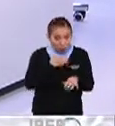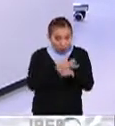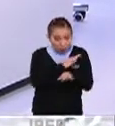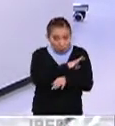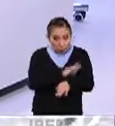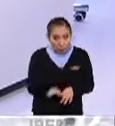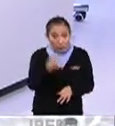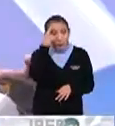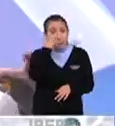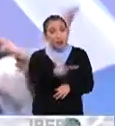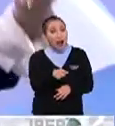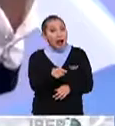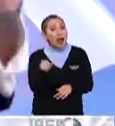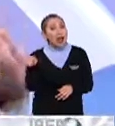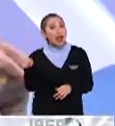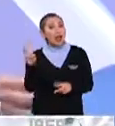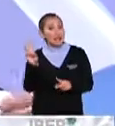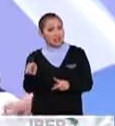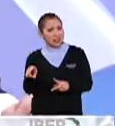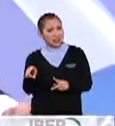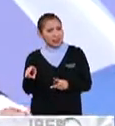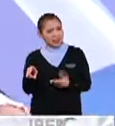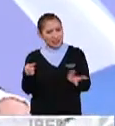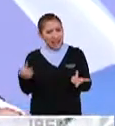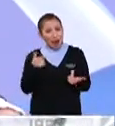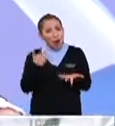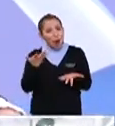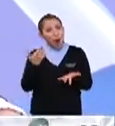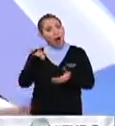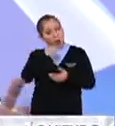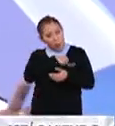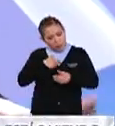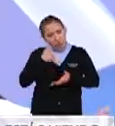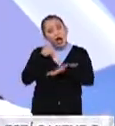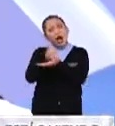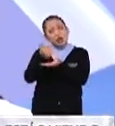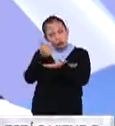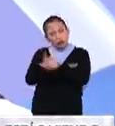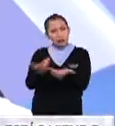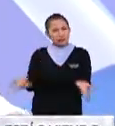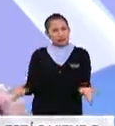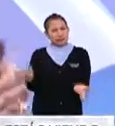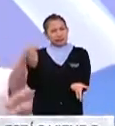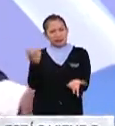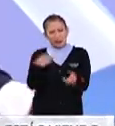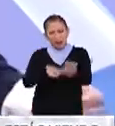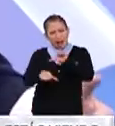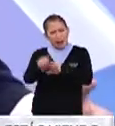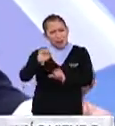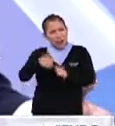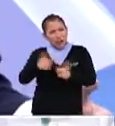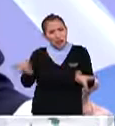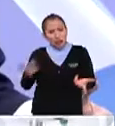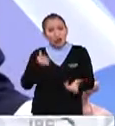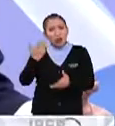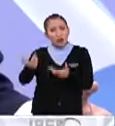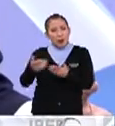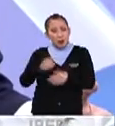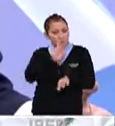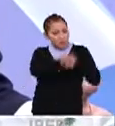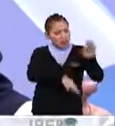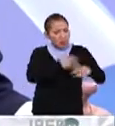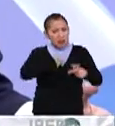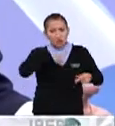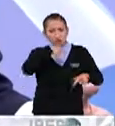condiciones pues de realmente nosotros tomar este compromiso y menos a cambio de nada y menos ante un maltrato constante de